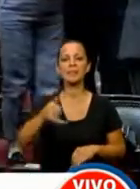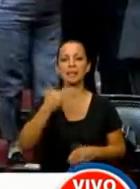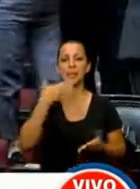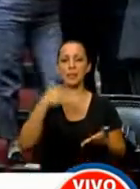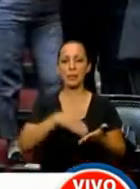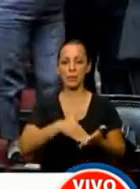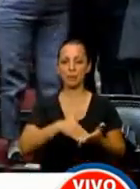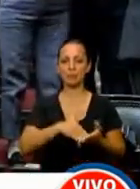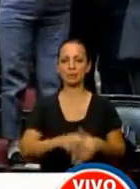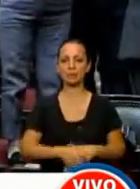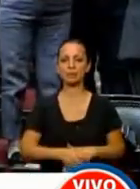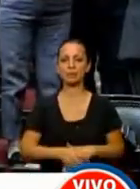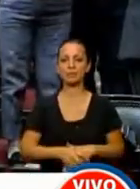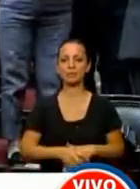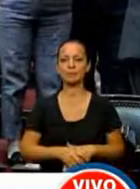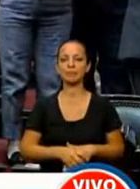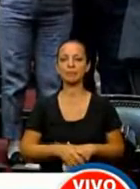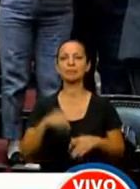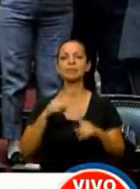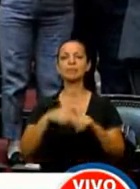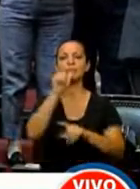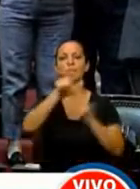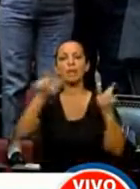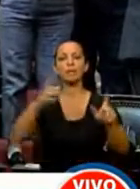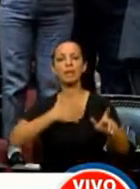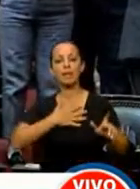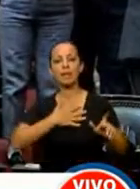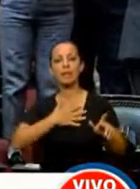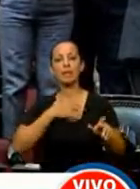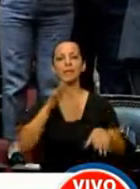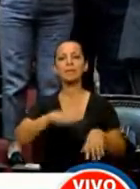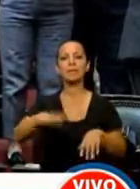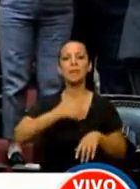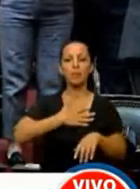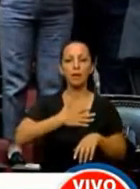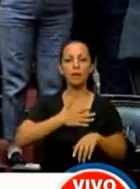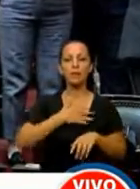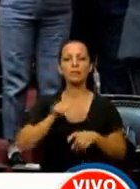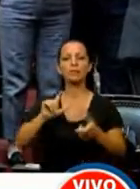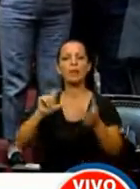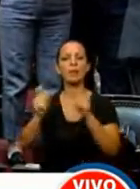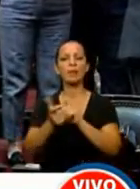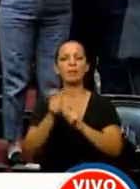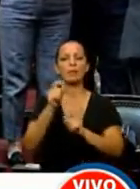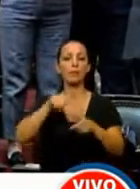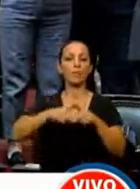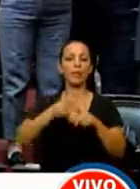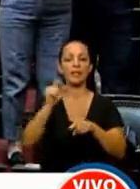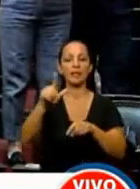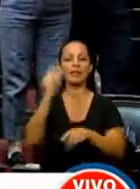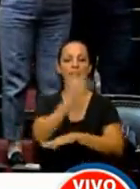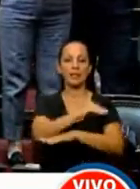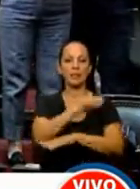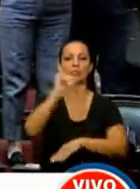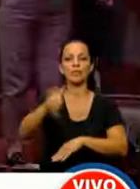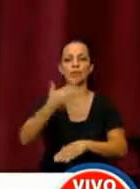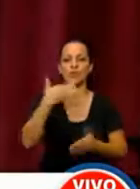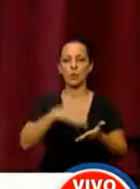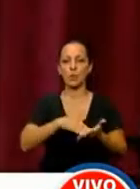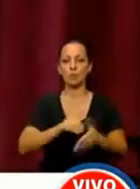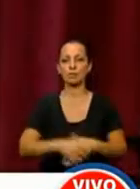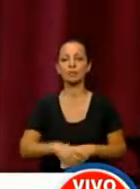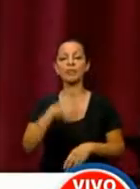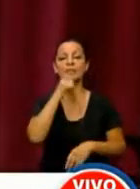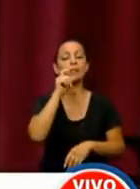juro. Por mi gente, por mi pueblo y la renovación política de Santa Cruz, sí, juro. Si así